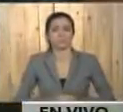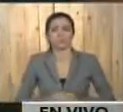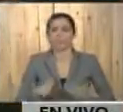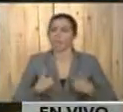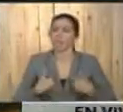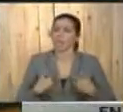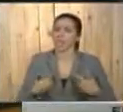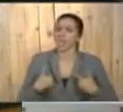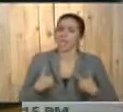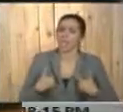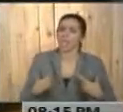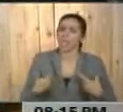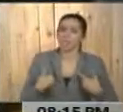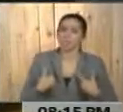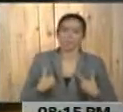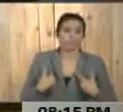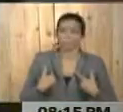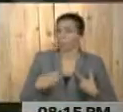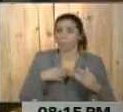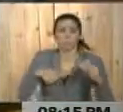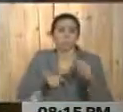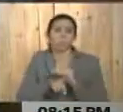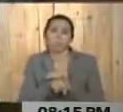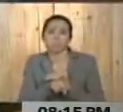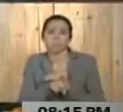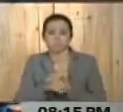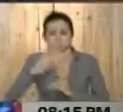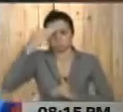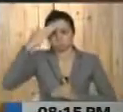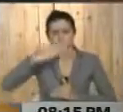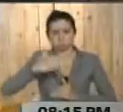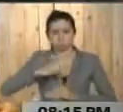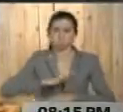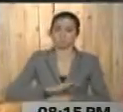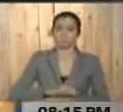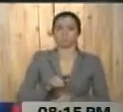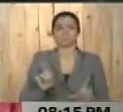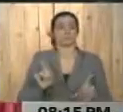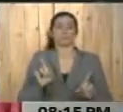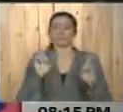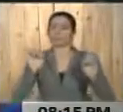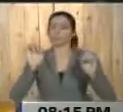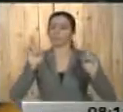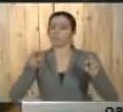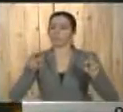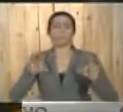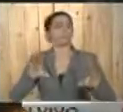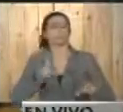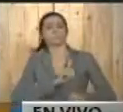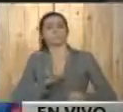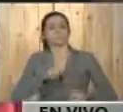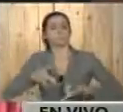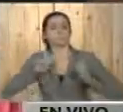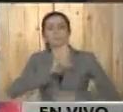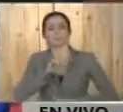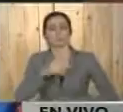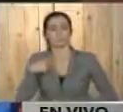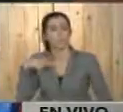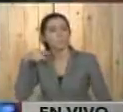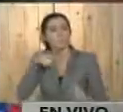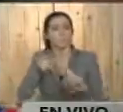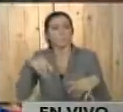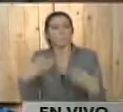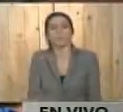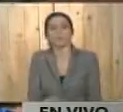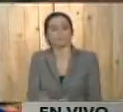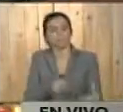mucho y no me dejaban entrar a la milicia celestial, pero nunca le di el gusto. Y mi propósito